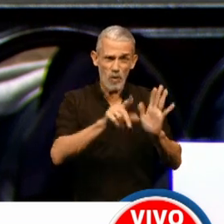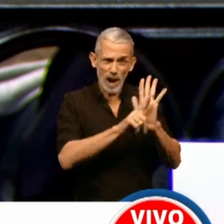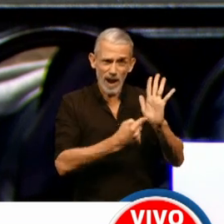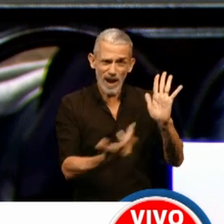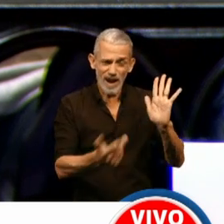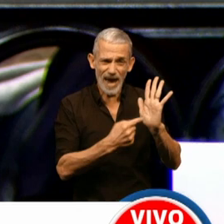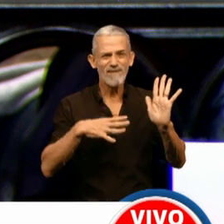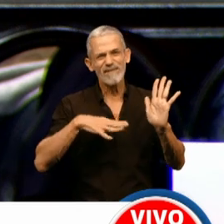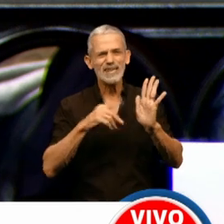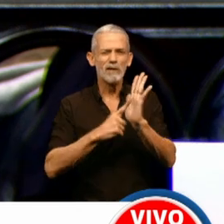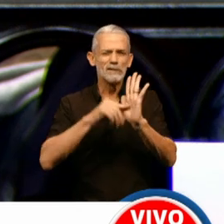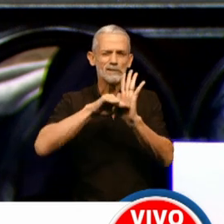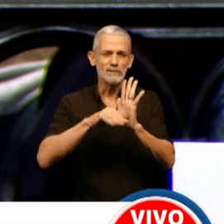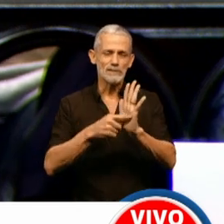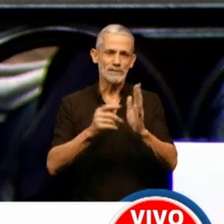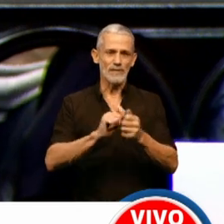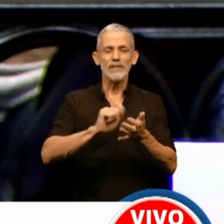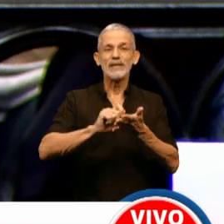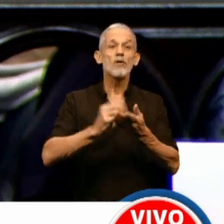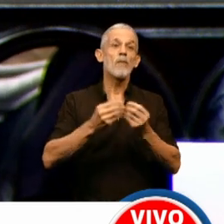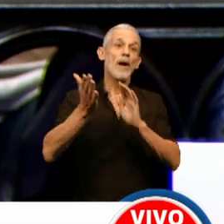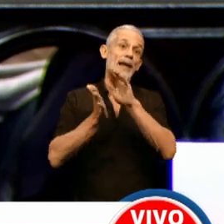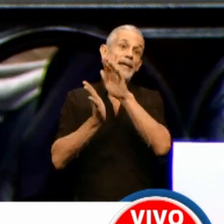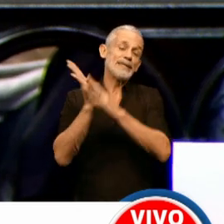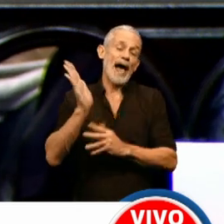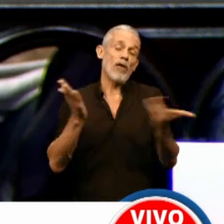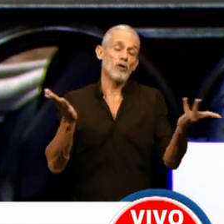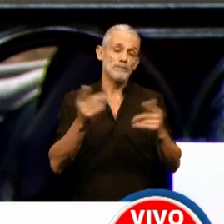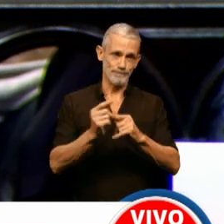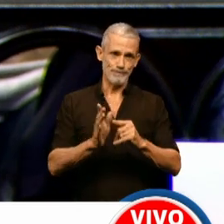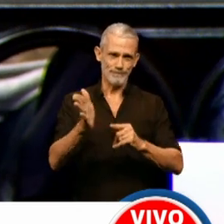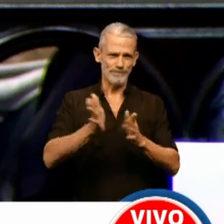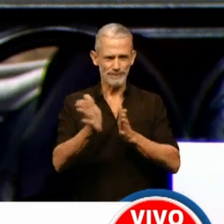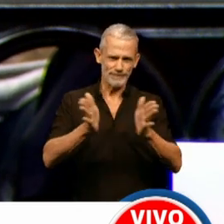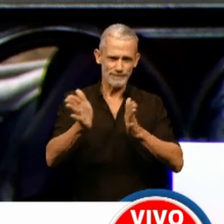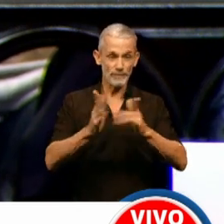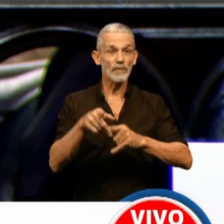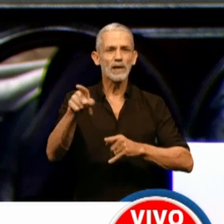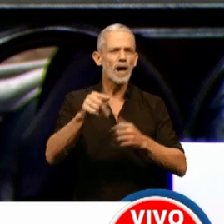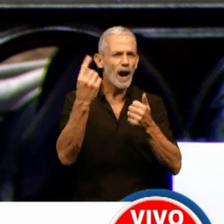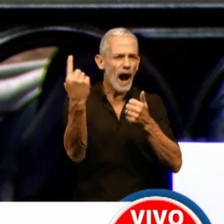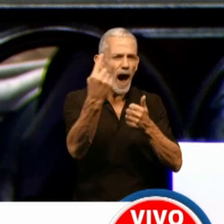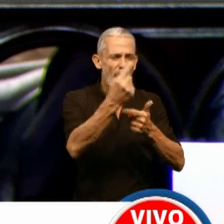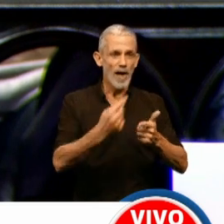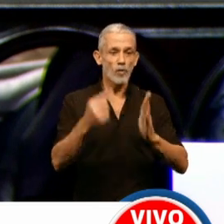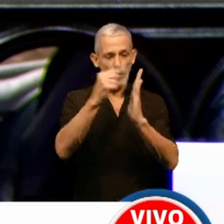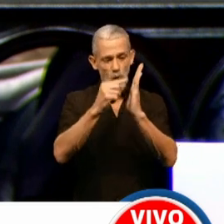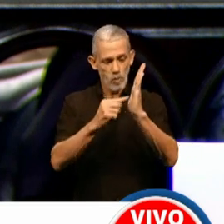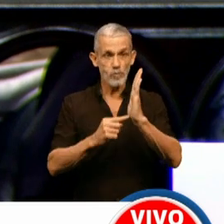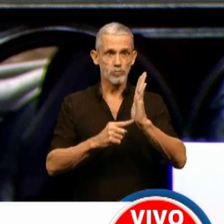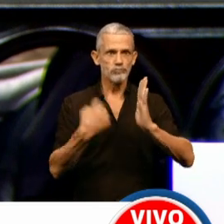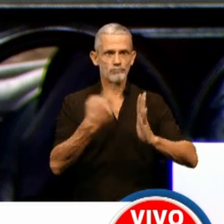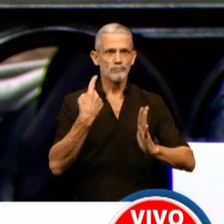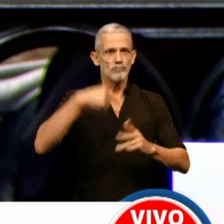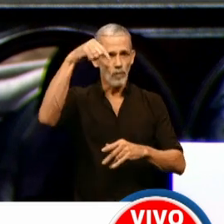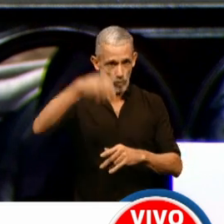y no reglamentado era hacer un listado paralelo un listado que considerara cada una de las cosas que nosotros